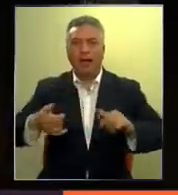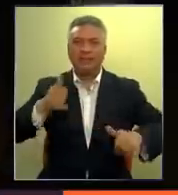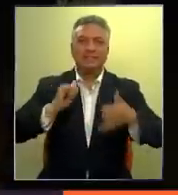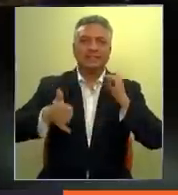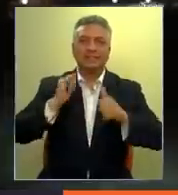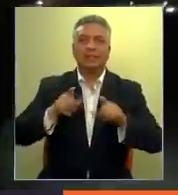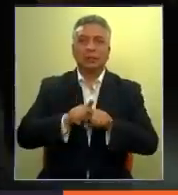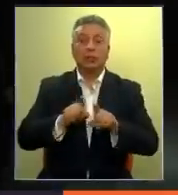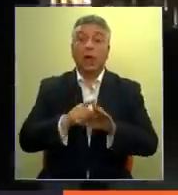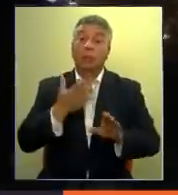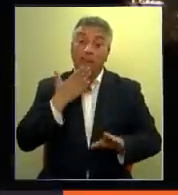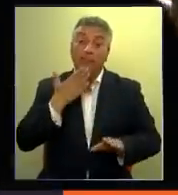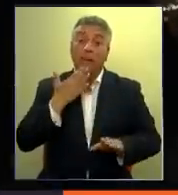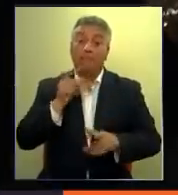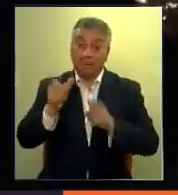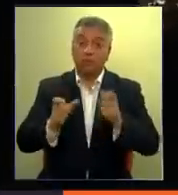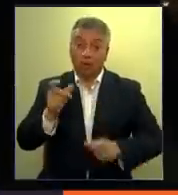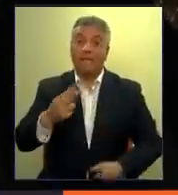calle también.